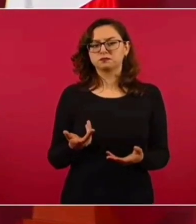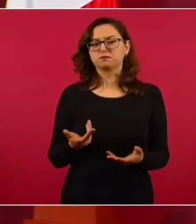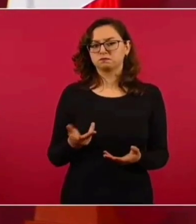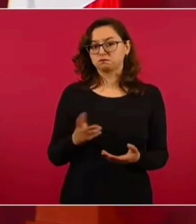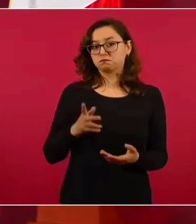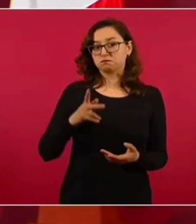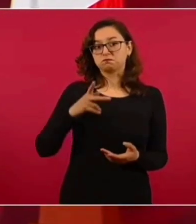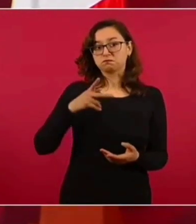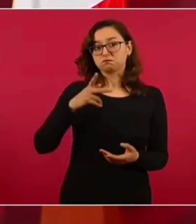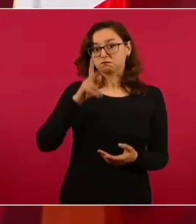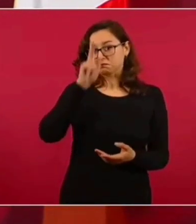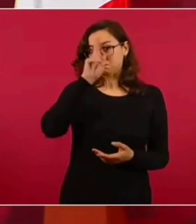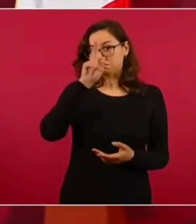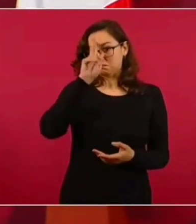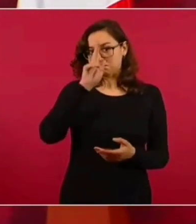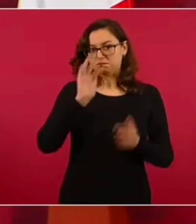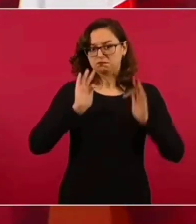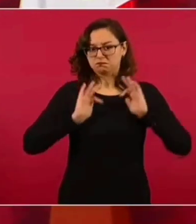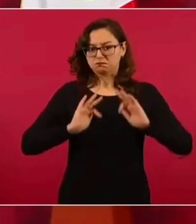prudente.